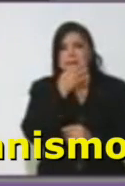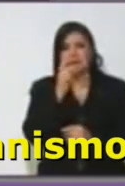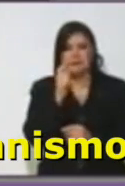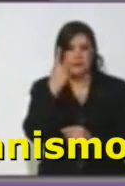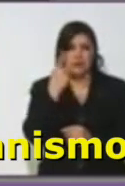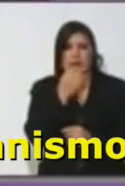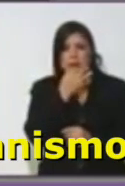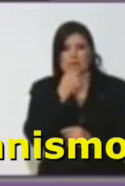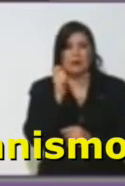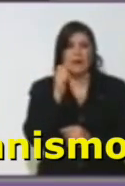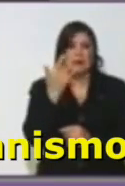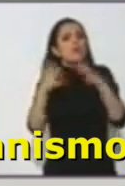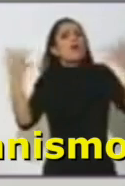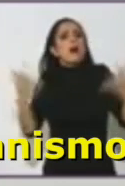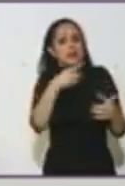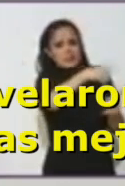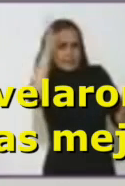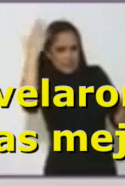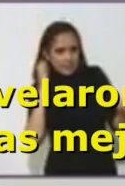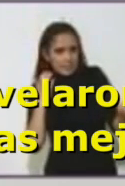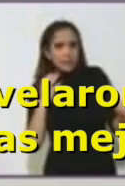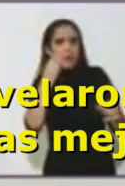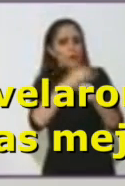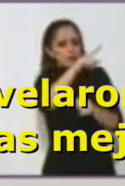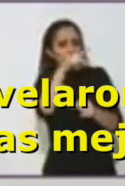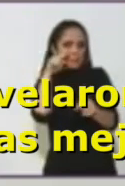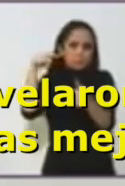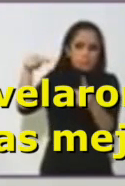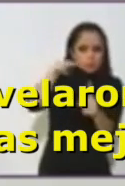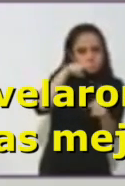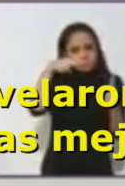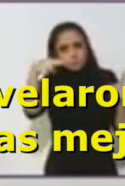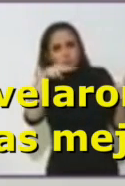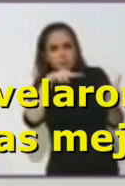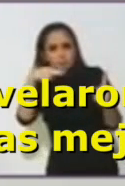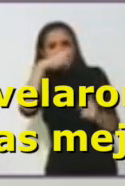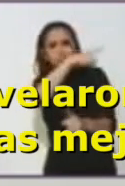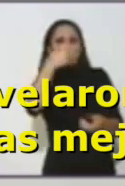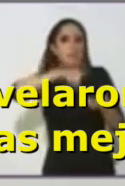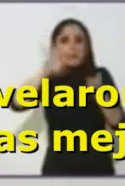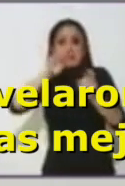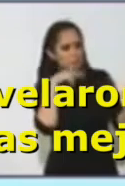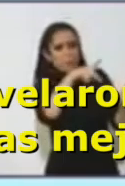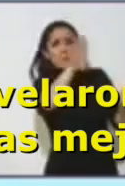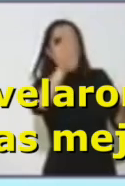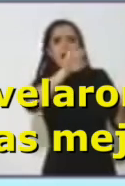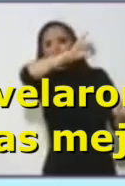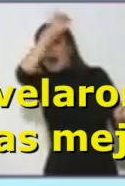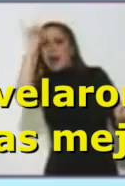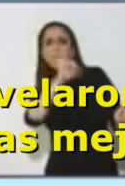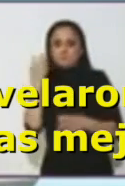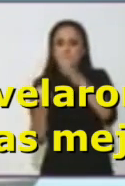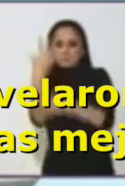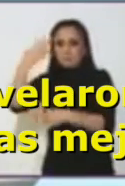urbanismo sustentabilidad y seguridad de acuerdo con su participación las encuestas revelaron que barrales